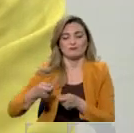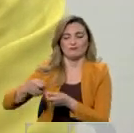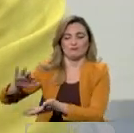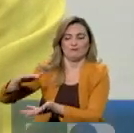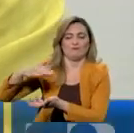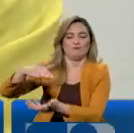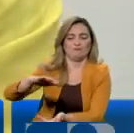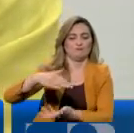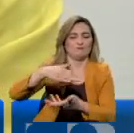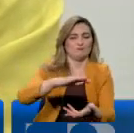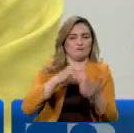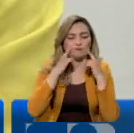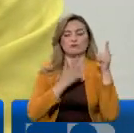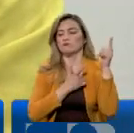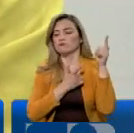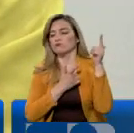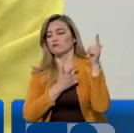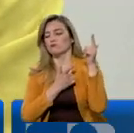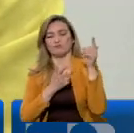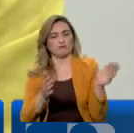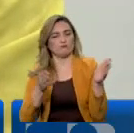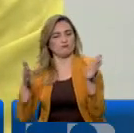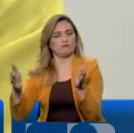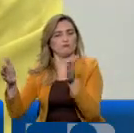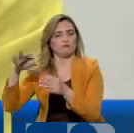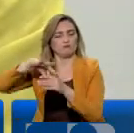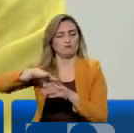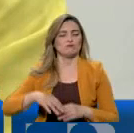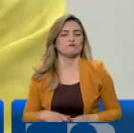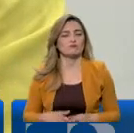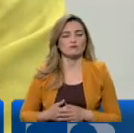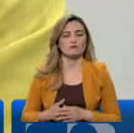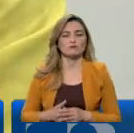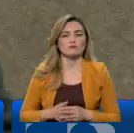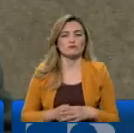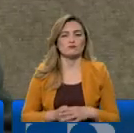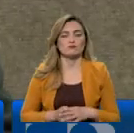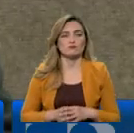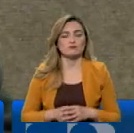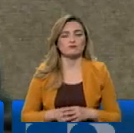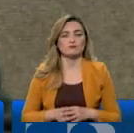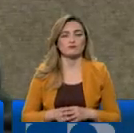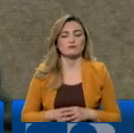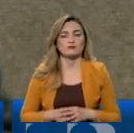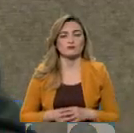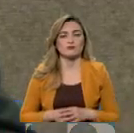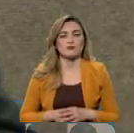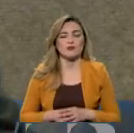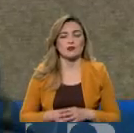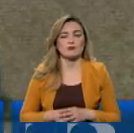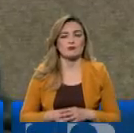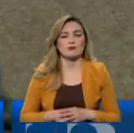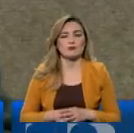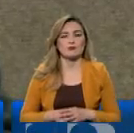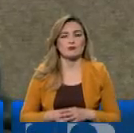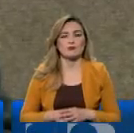distribuir y darnos la cadena de custodia con lo que respecta las papeletas y documentos electorales. Y tenemos ventajosamente